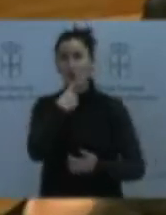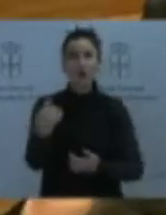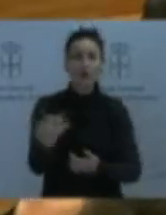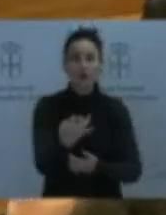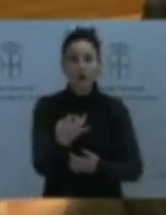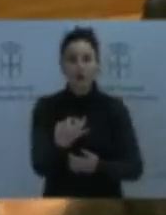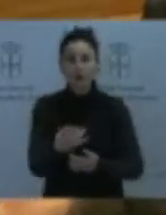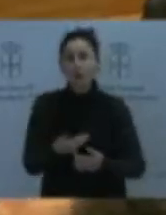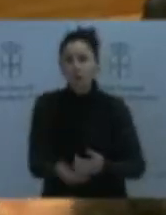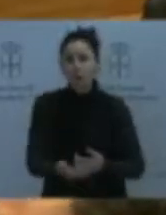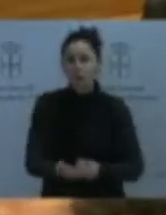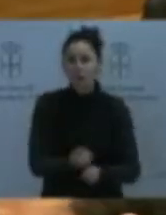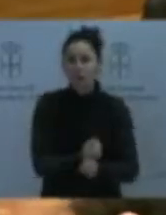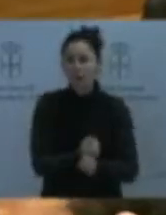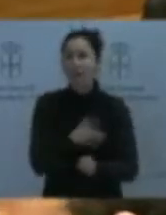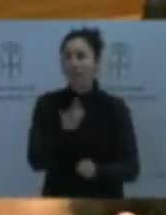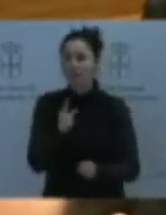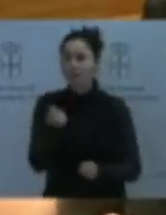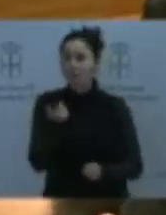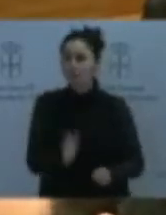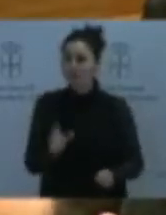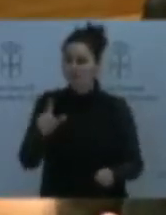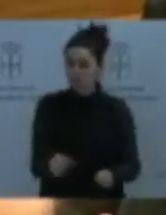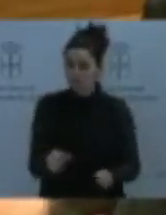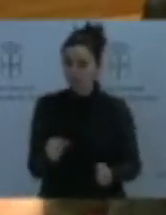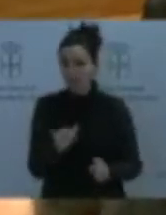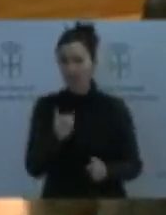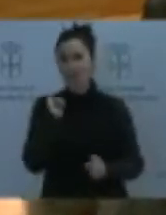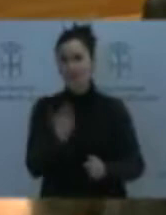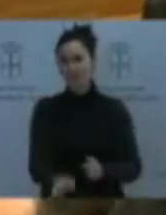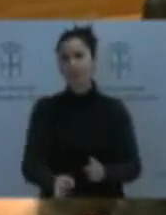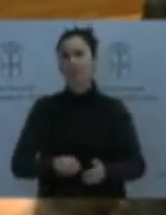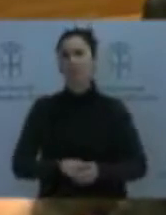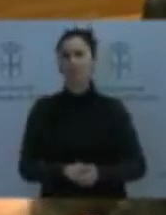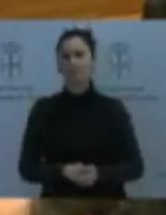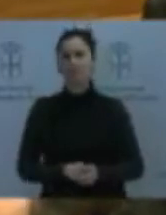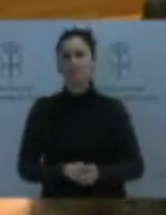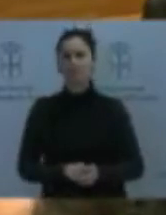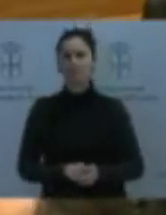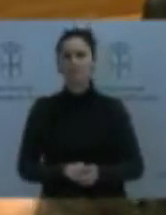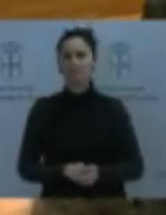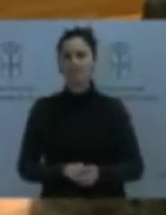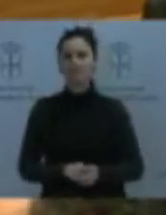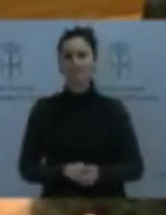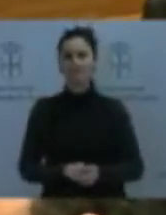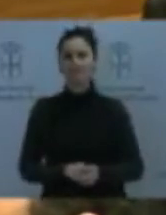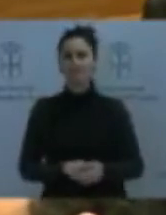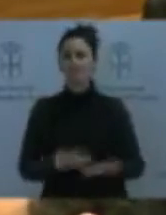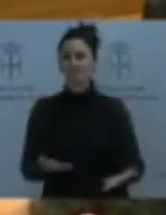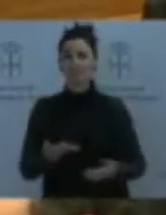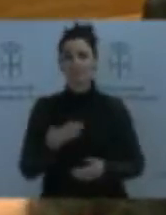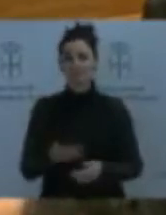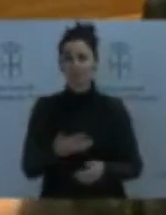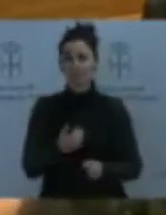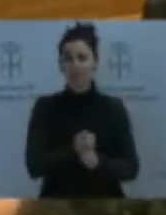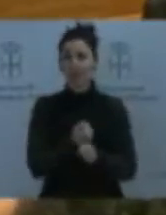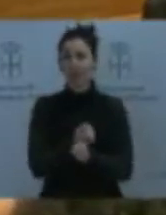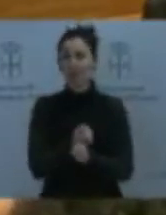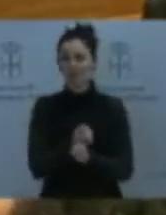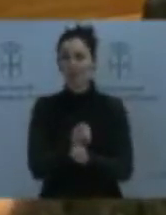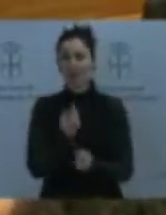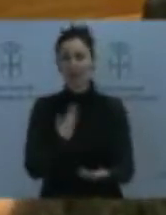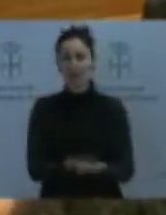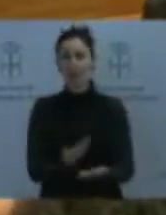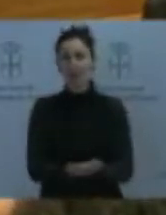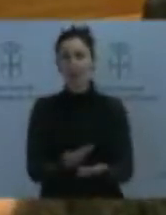pero donde de verdad la precariedad está en la dimensión que antes se comentaba,